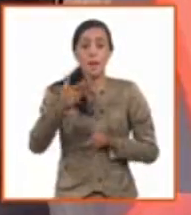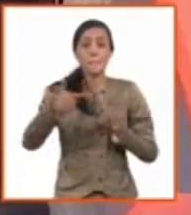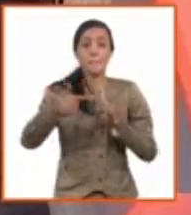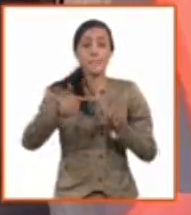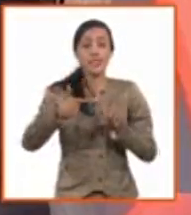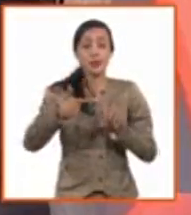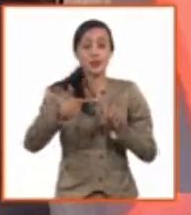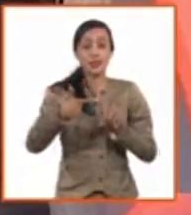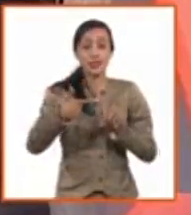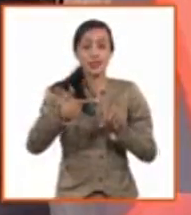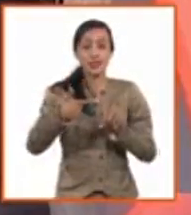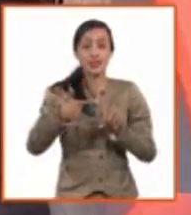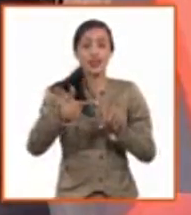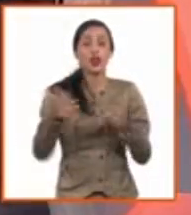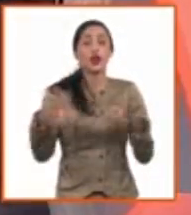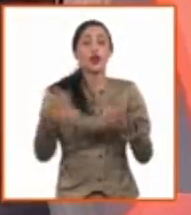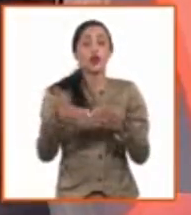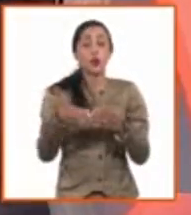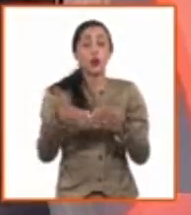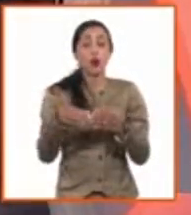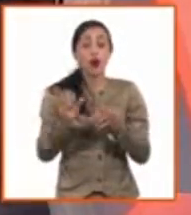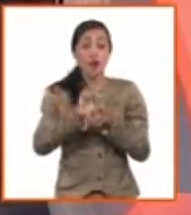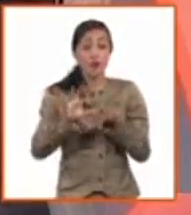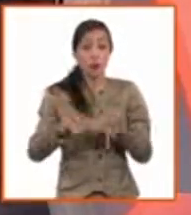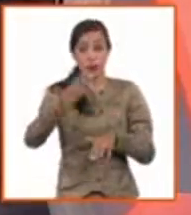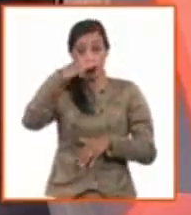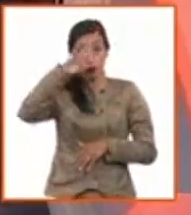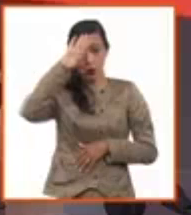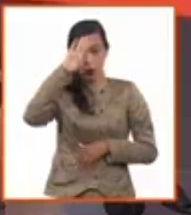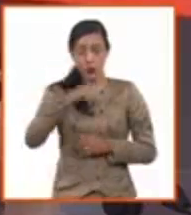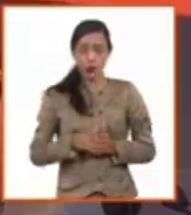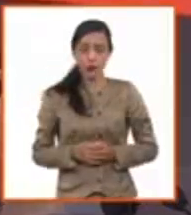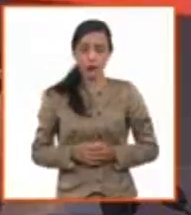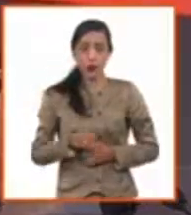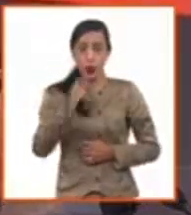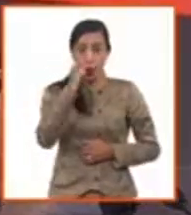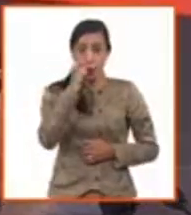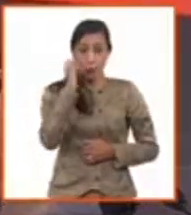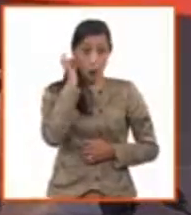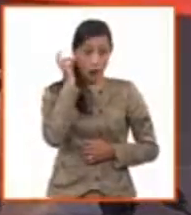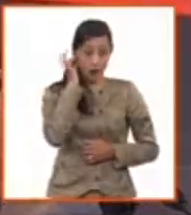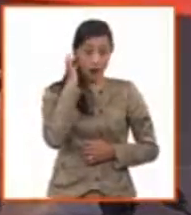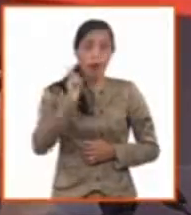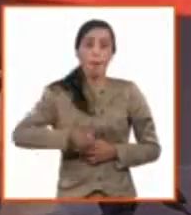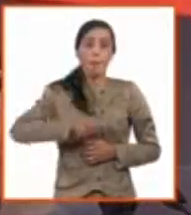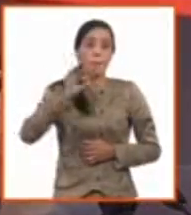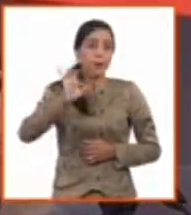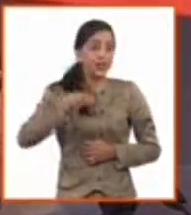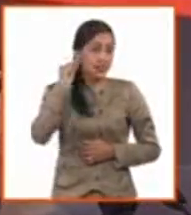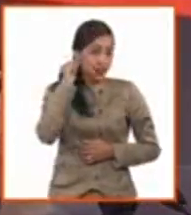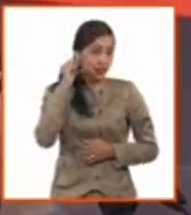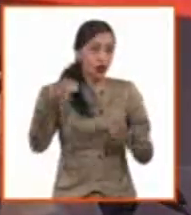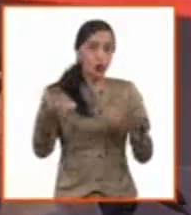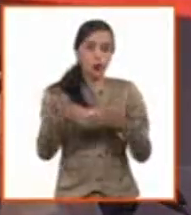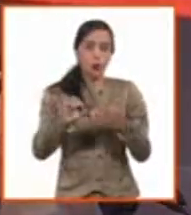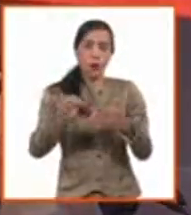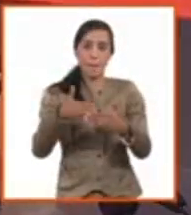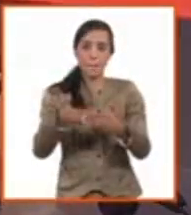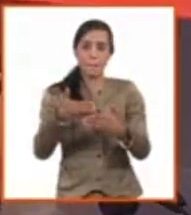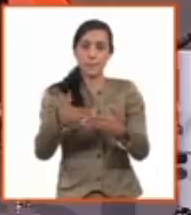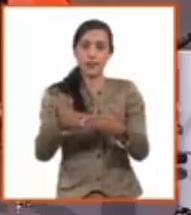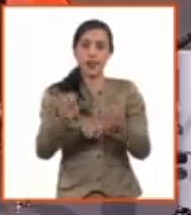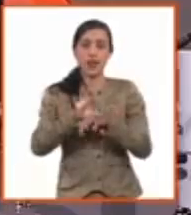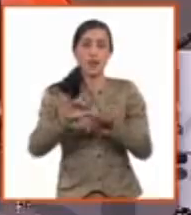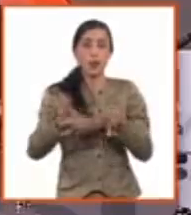vicepresidente de la unión de informáticos de cuba y la ingeniera ariadne placencia castró presidenta del grupo empresarial de